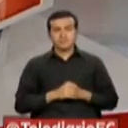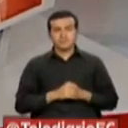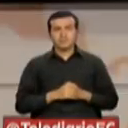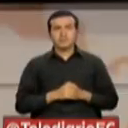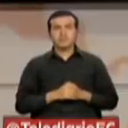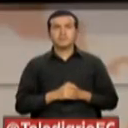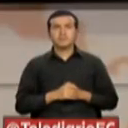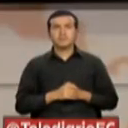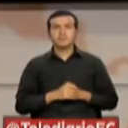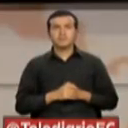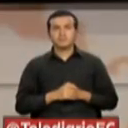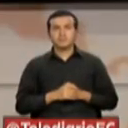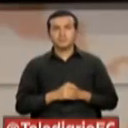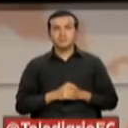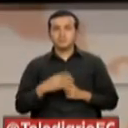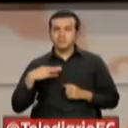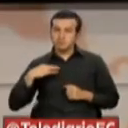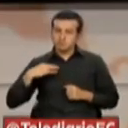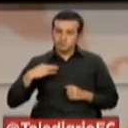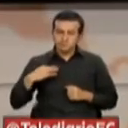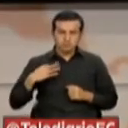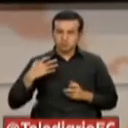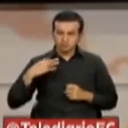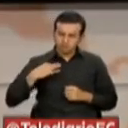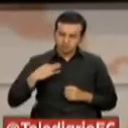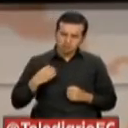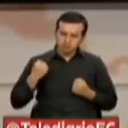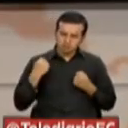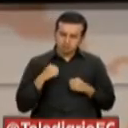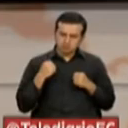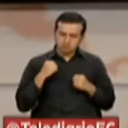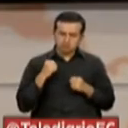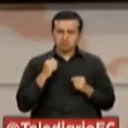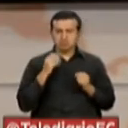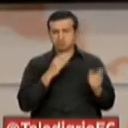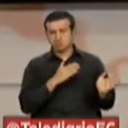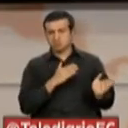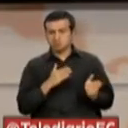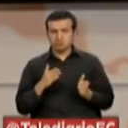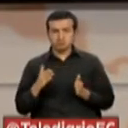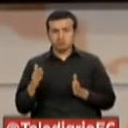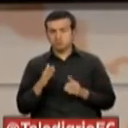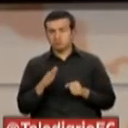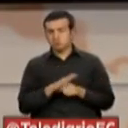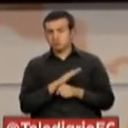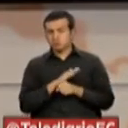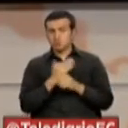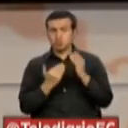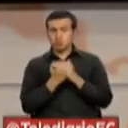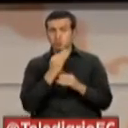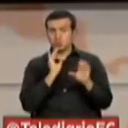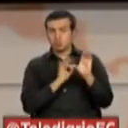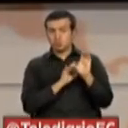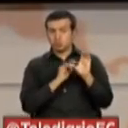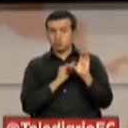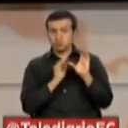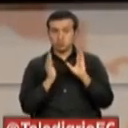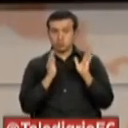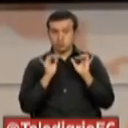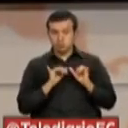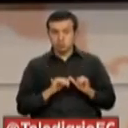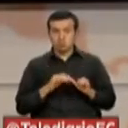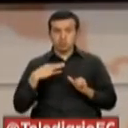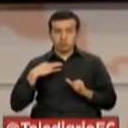si es que existe la voluntad de hacerlo, si se ponen los medios que tiene este nuevo Consejo, si